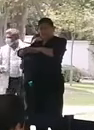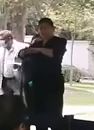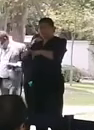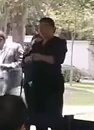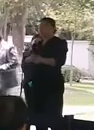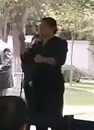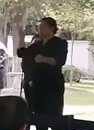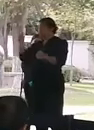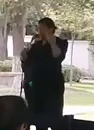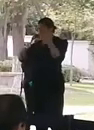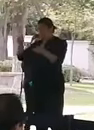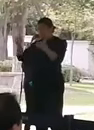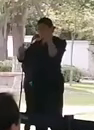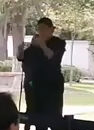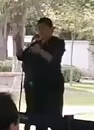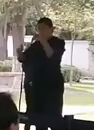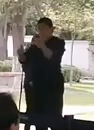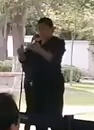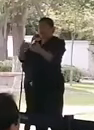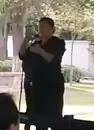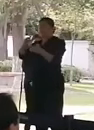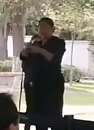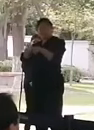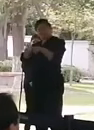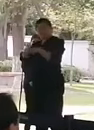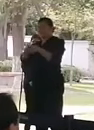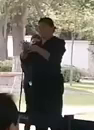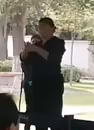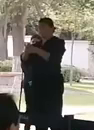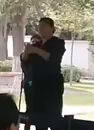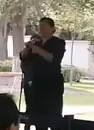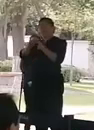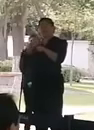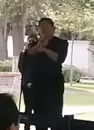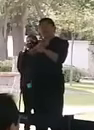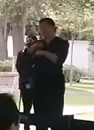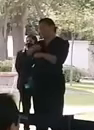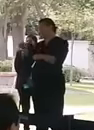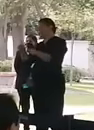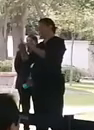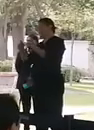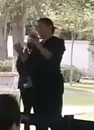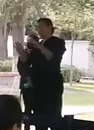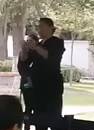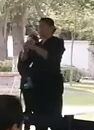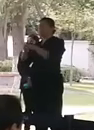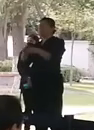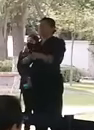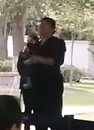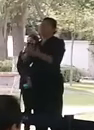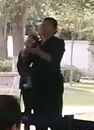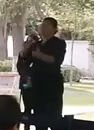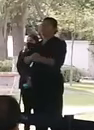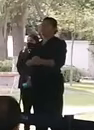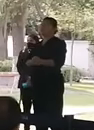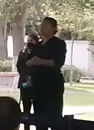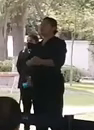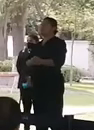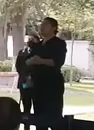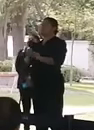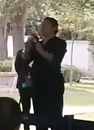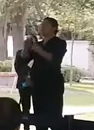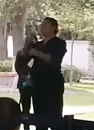podamos seguir teniendo ese vínculo de Estados Unidos y Tlaxcala. Gracias. Muchas gracias. Finalmente cerramos con Enrique Garza, por